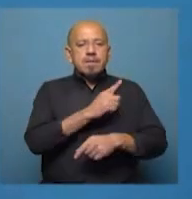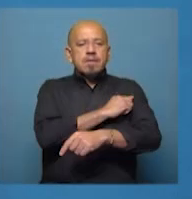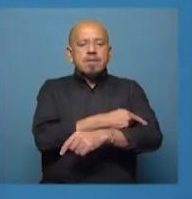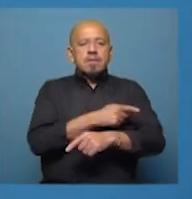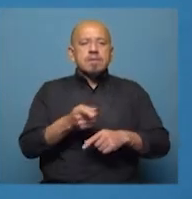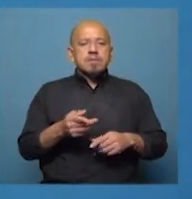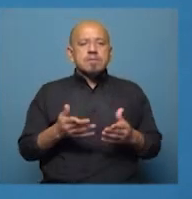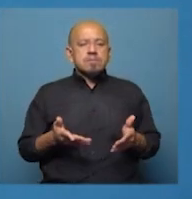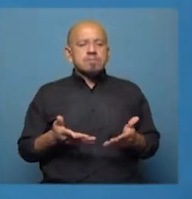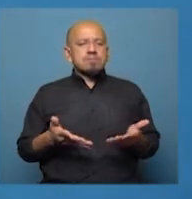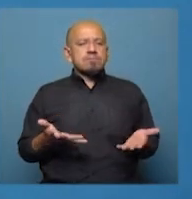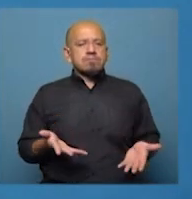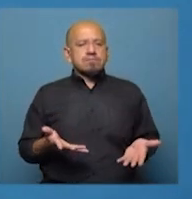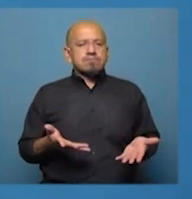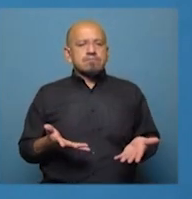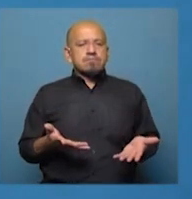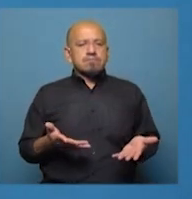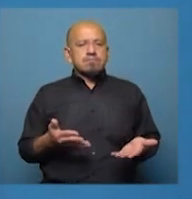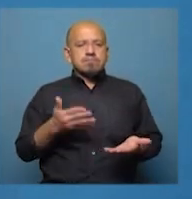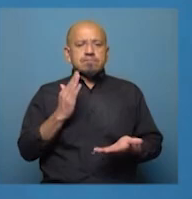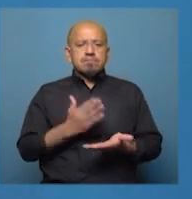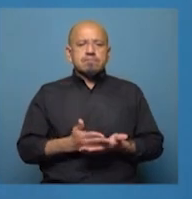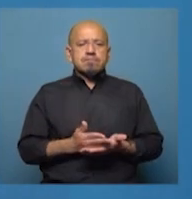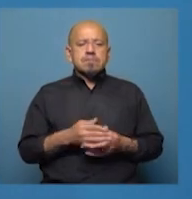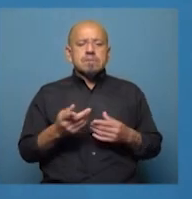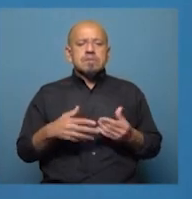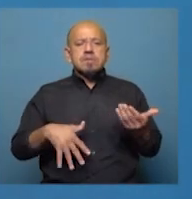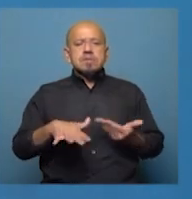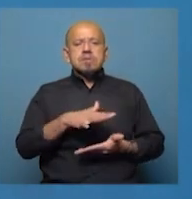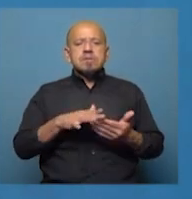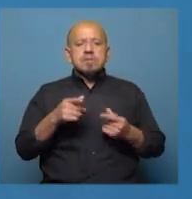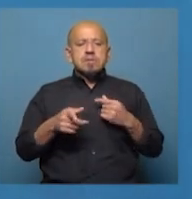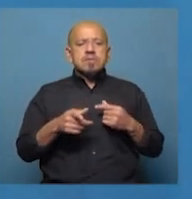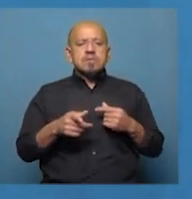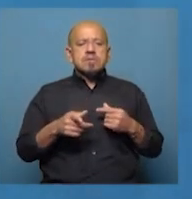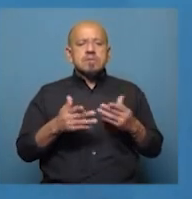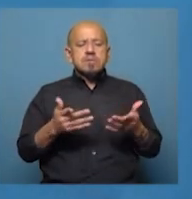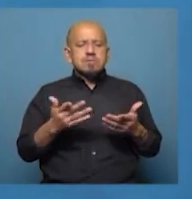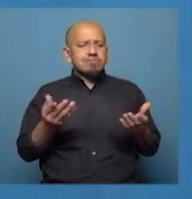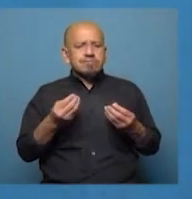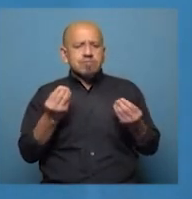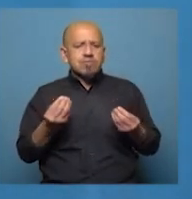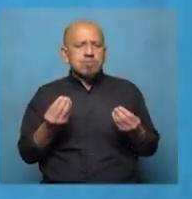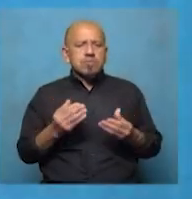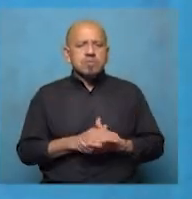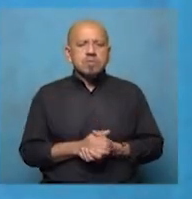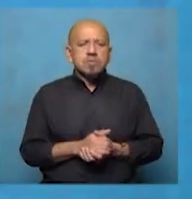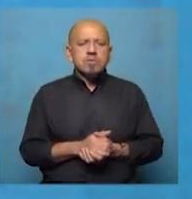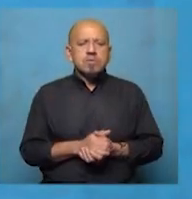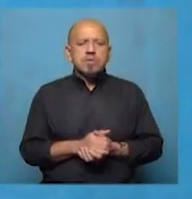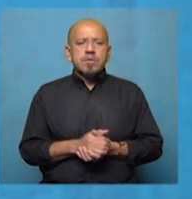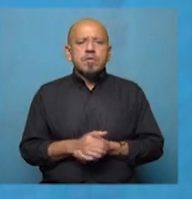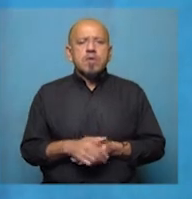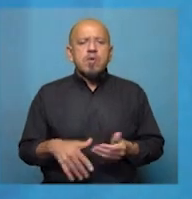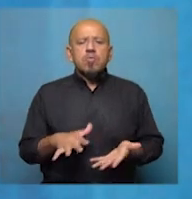se termina en esta situación negándole esos derechos es una situación la verdad que muy inexplicable no in cuando hablas de situación de poder